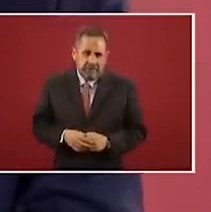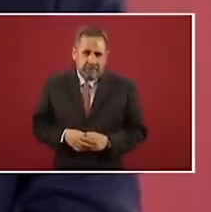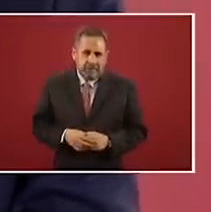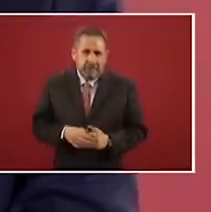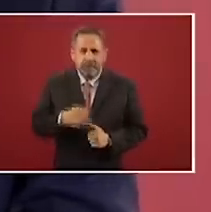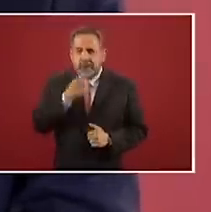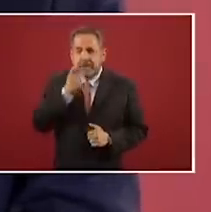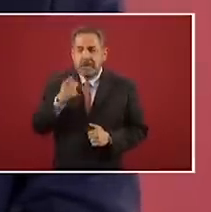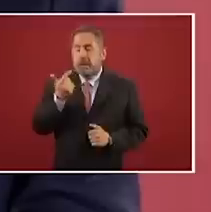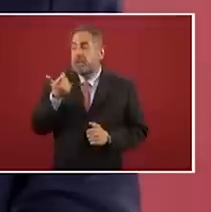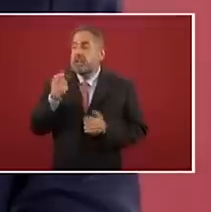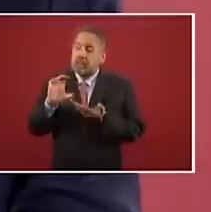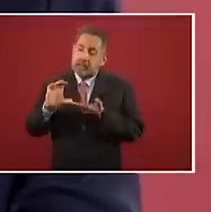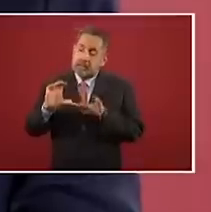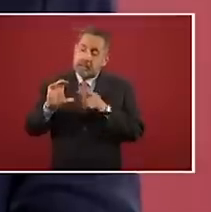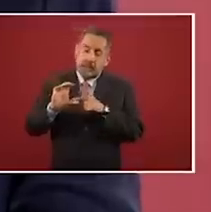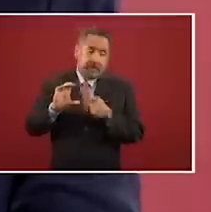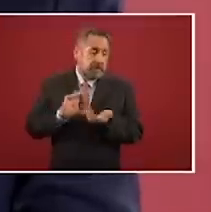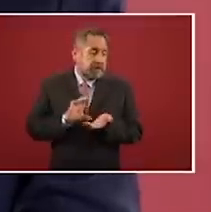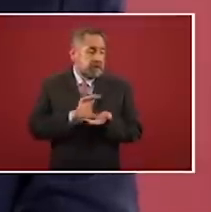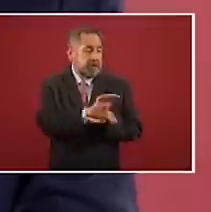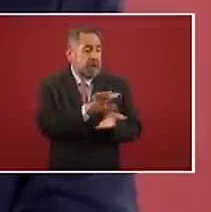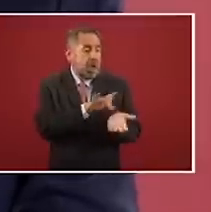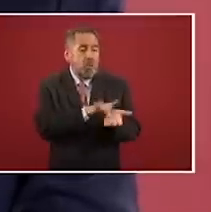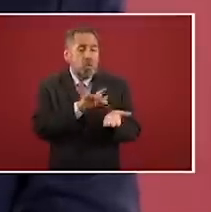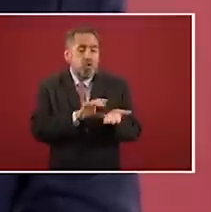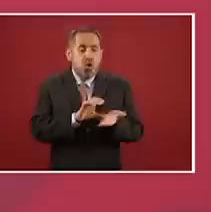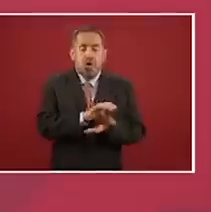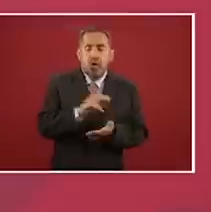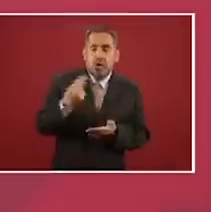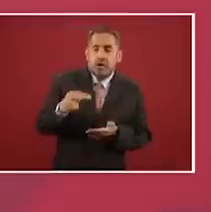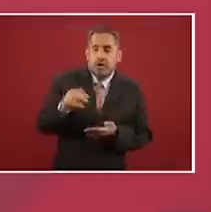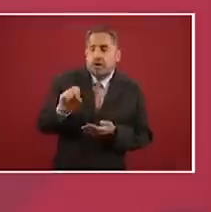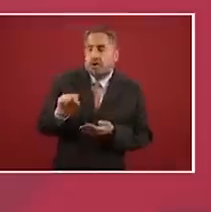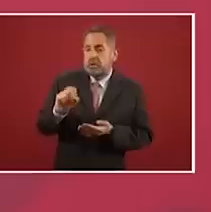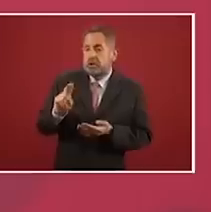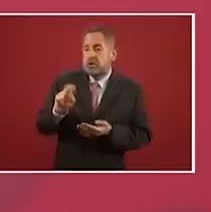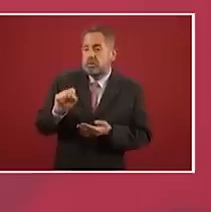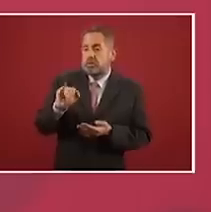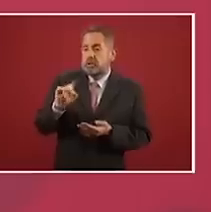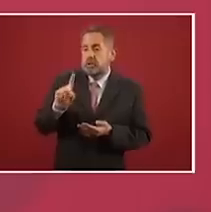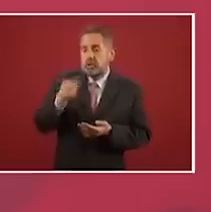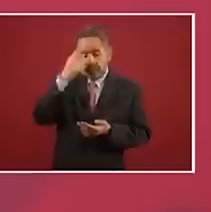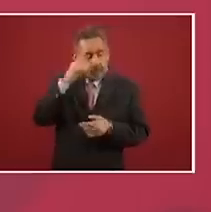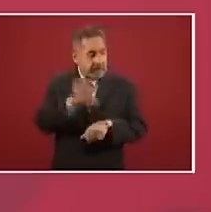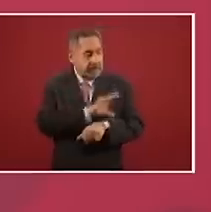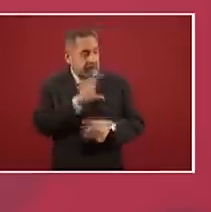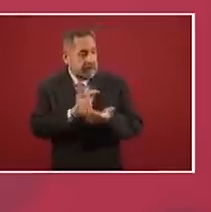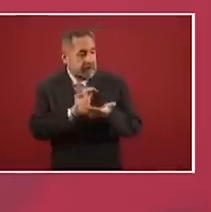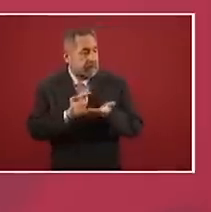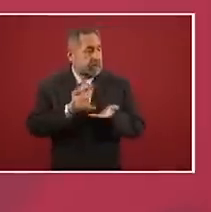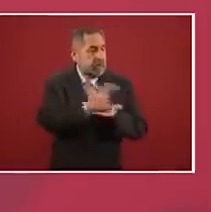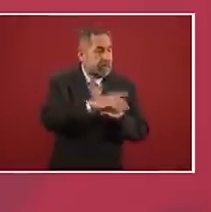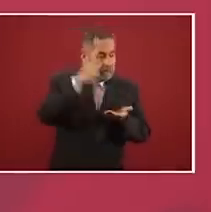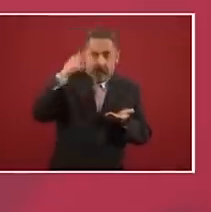diciéndoles que el subsidio que se daba en energía eléctrica era para el